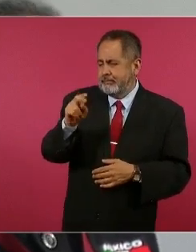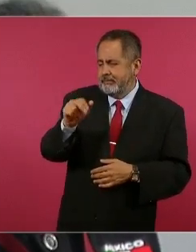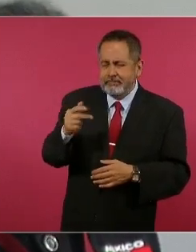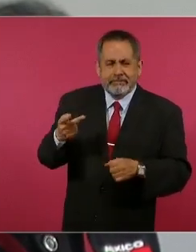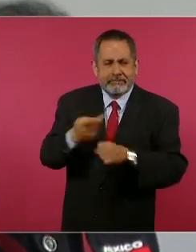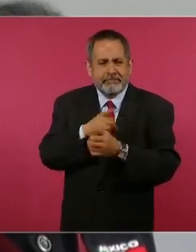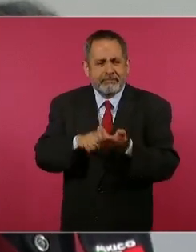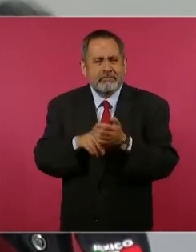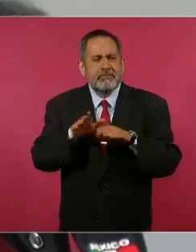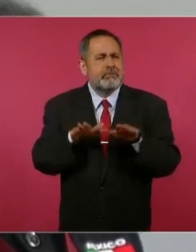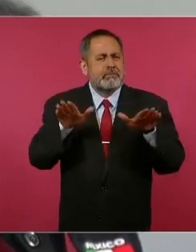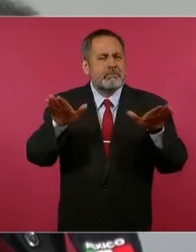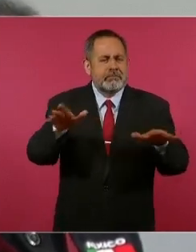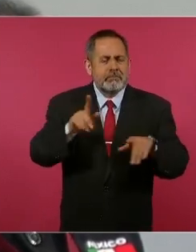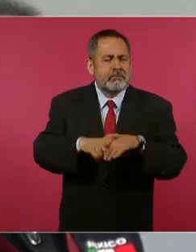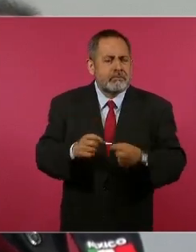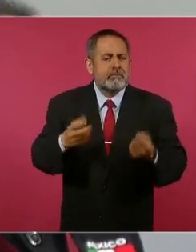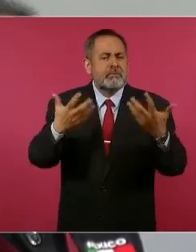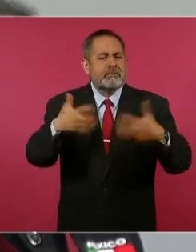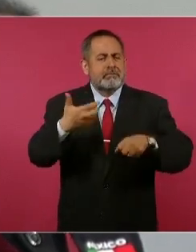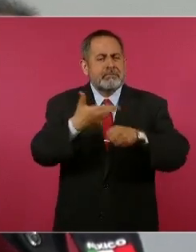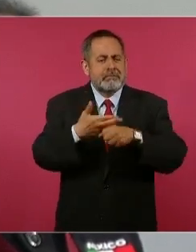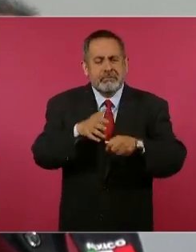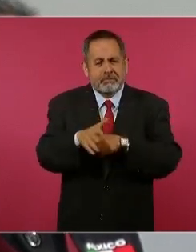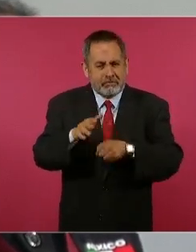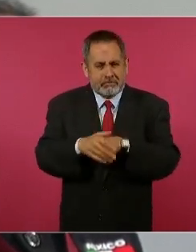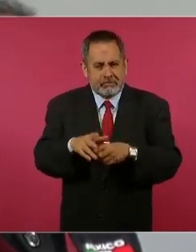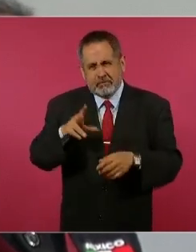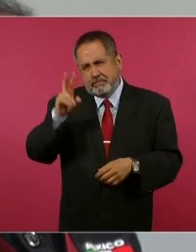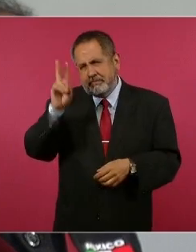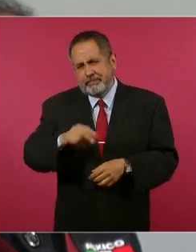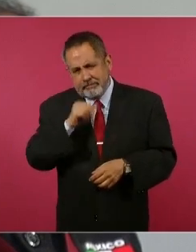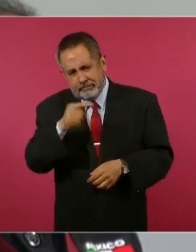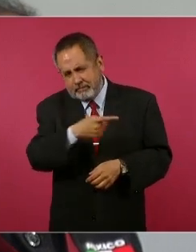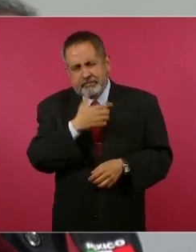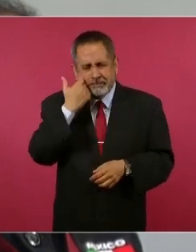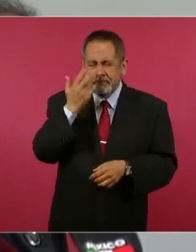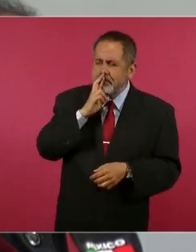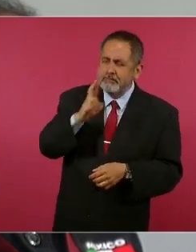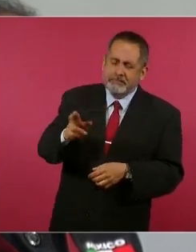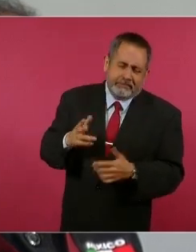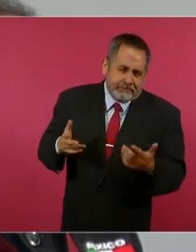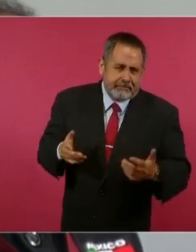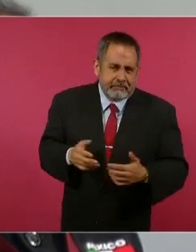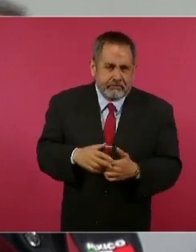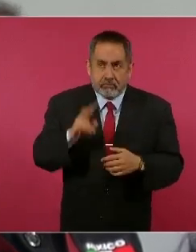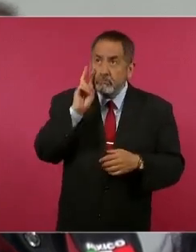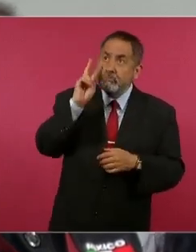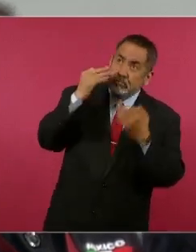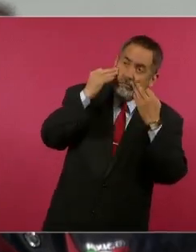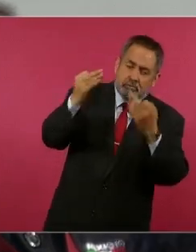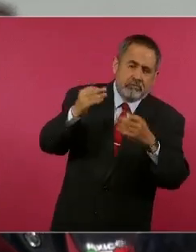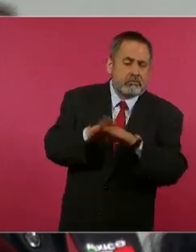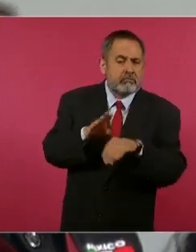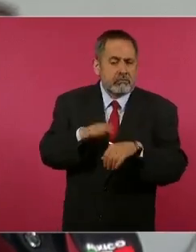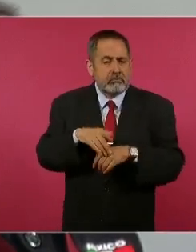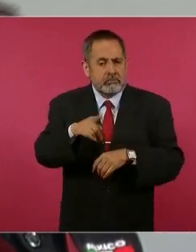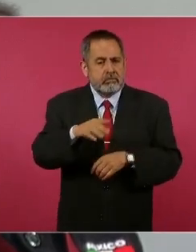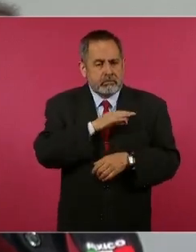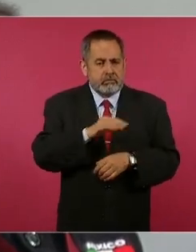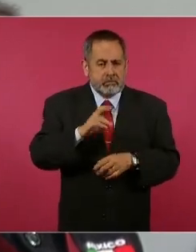qué avionetas, de qué personas y de qué empresas, a lo mejor no es cierto, pero ellos quisieran el reporte, porque la Sedena pues tiene